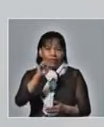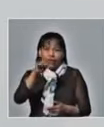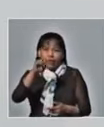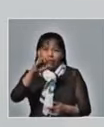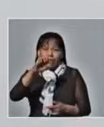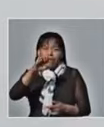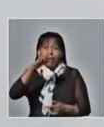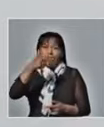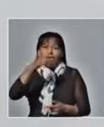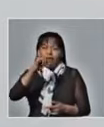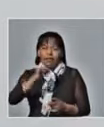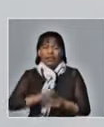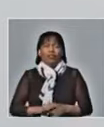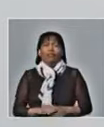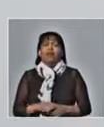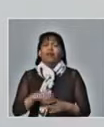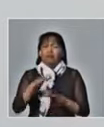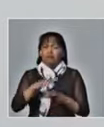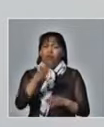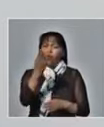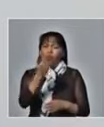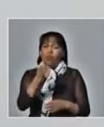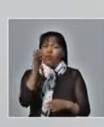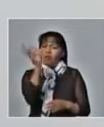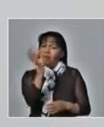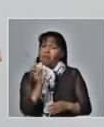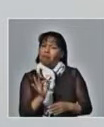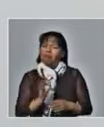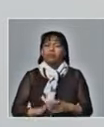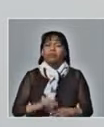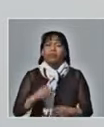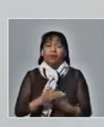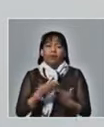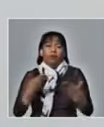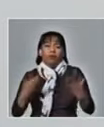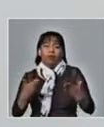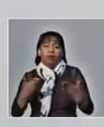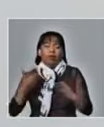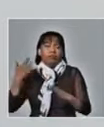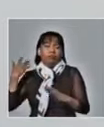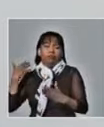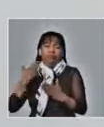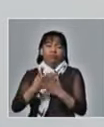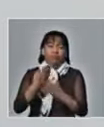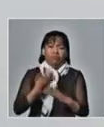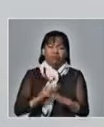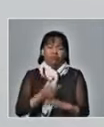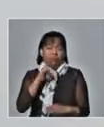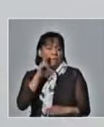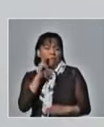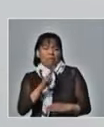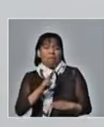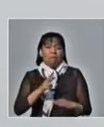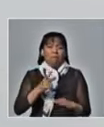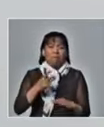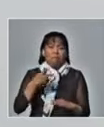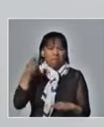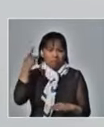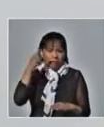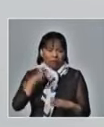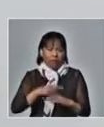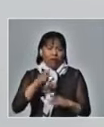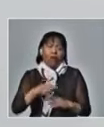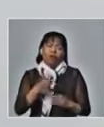crecimiento del Producto Interno Bruto es del 9%. Pero en este recorrer el estado me he encontrado con muchas mujeres, sobre todo